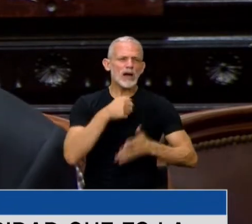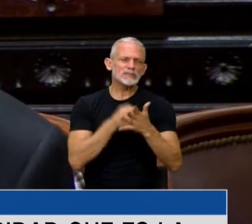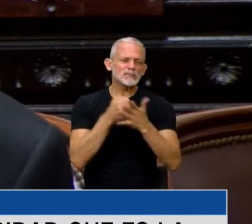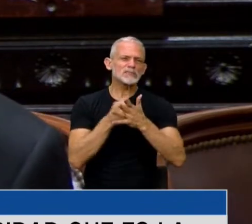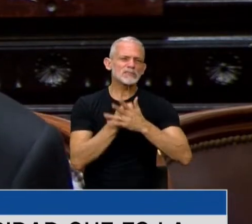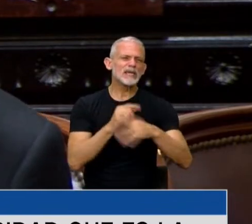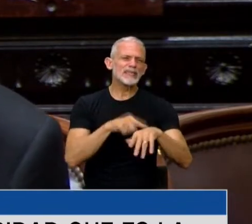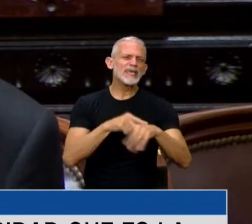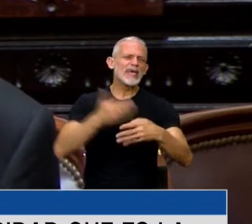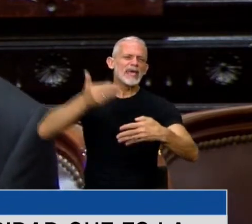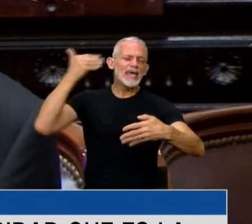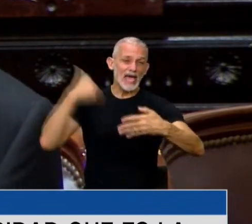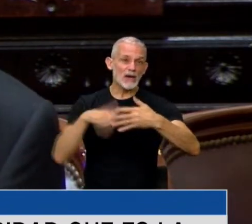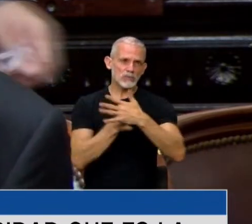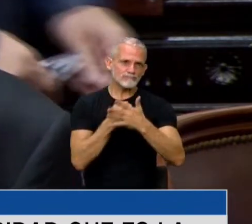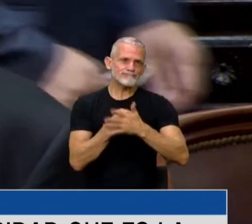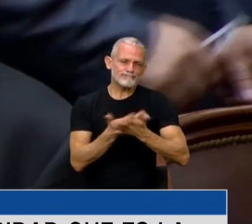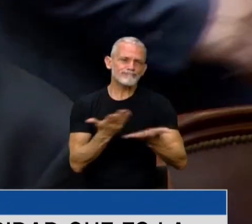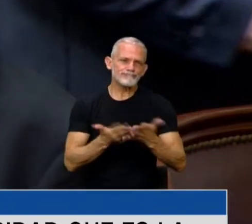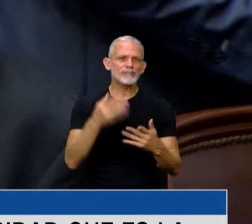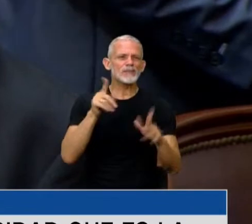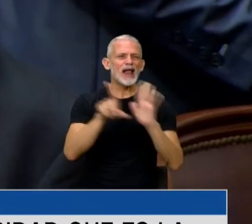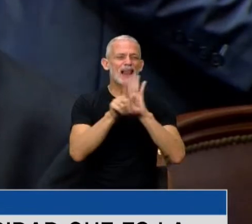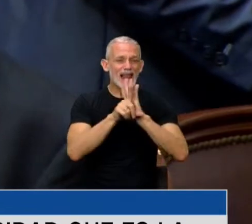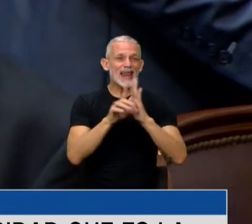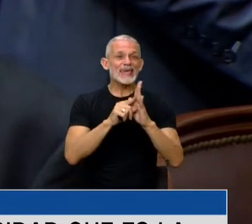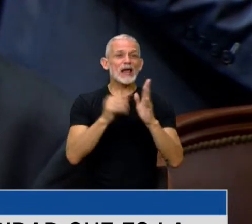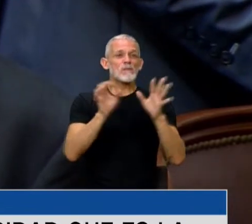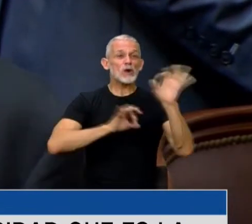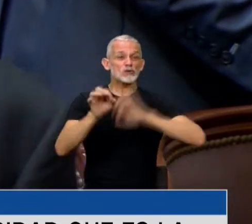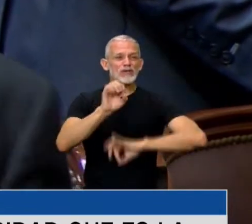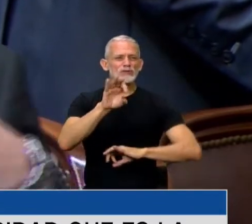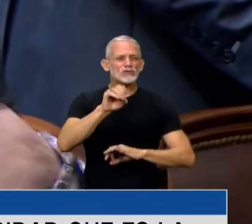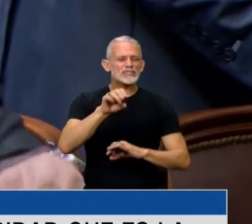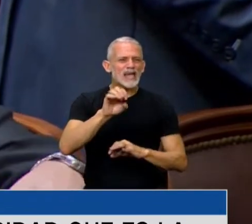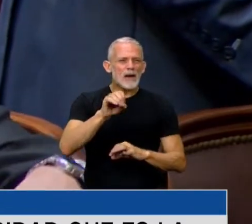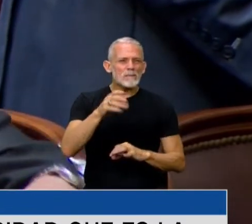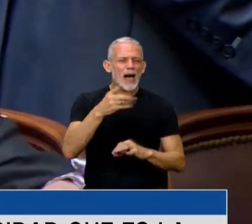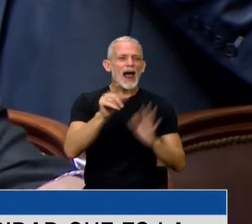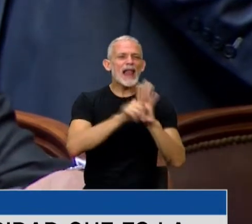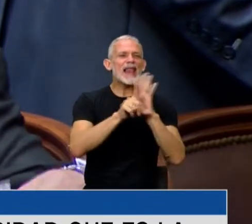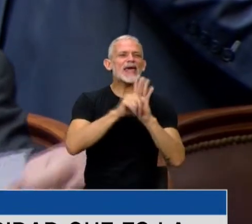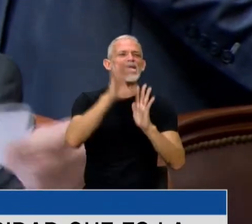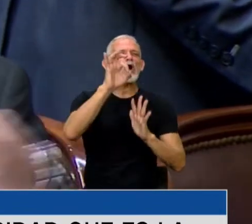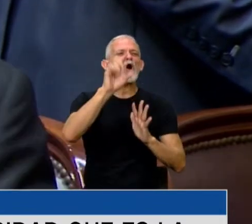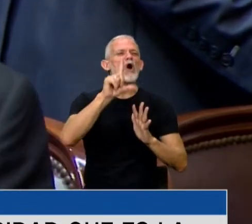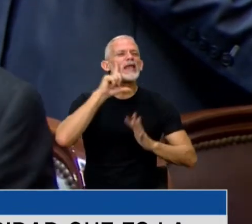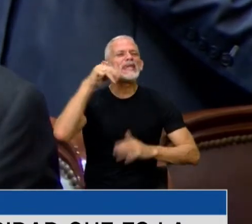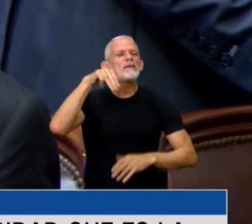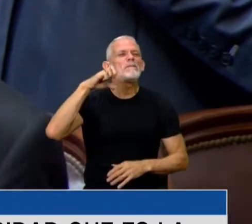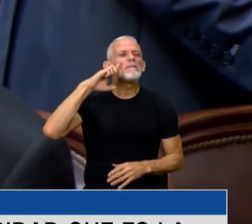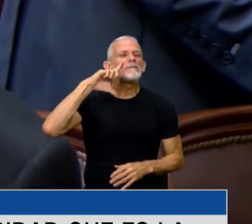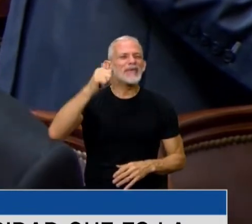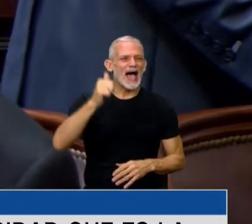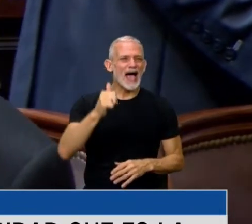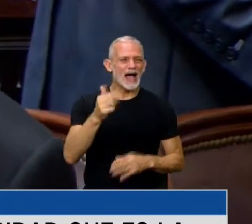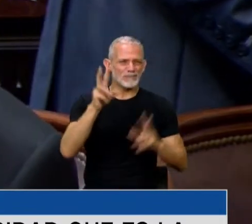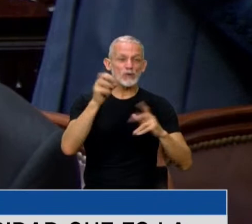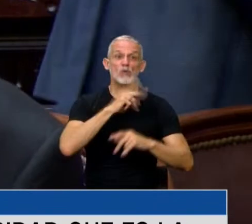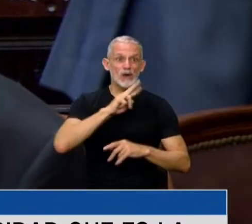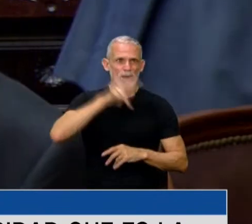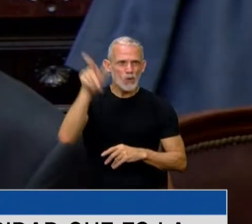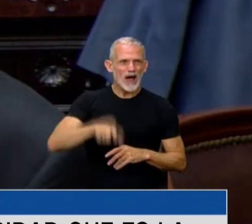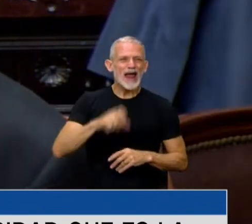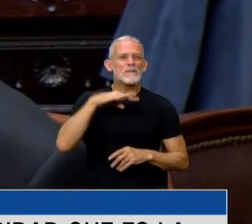desde hace tiempo. Esto tiene que ver, la ley, el proyecto se llama Ley Olimpia y tiene que ver con una